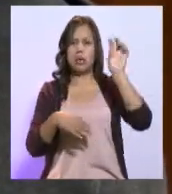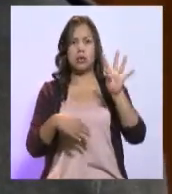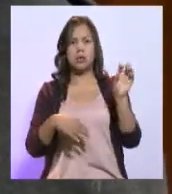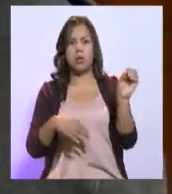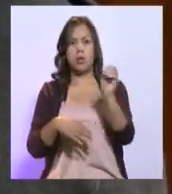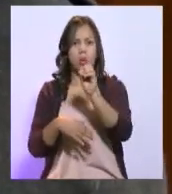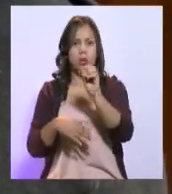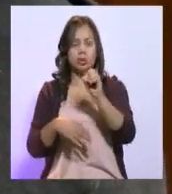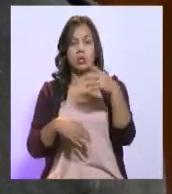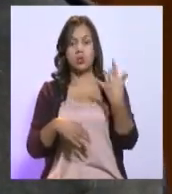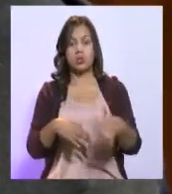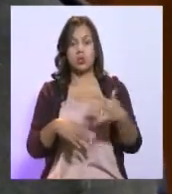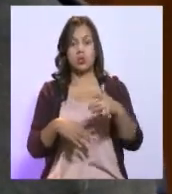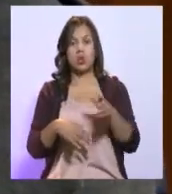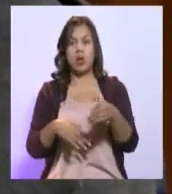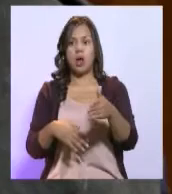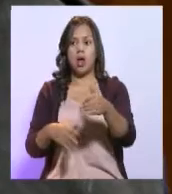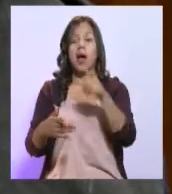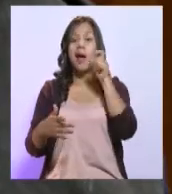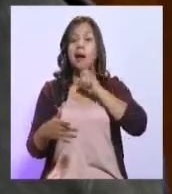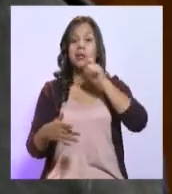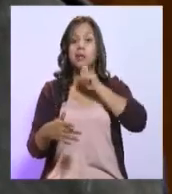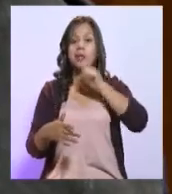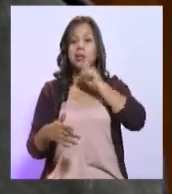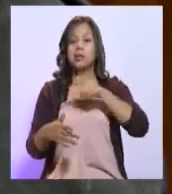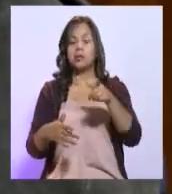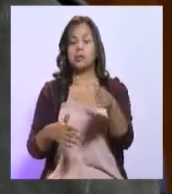toneladas métricas de carne de pescado.